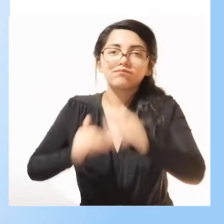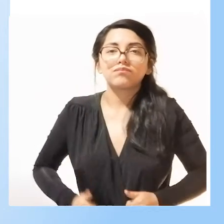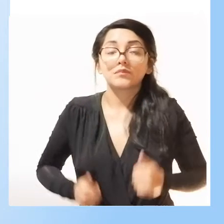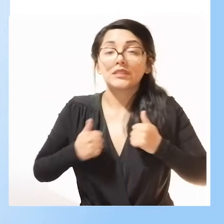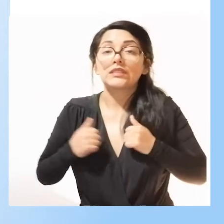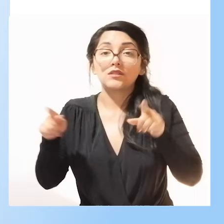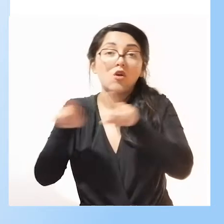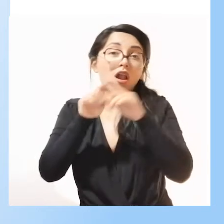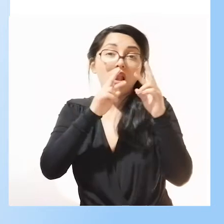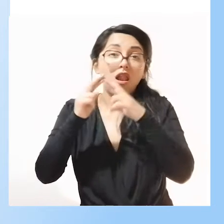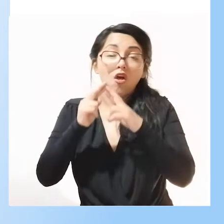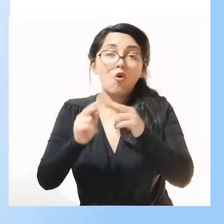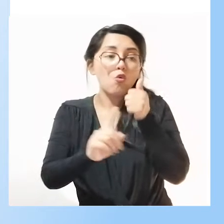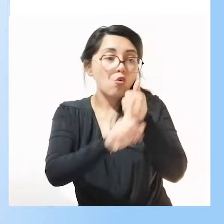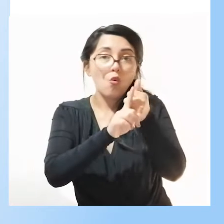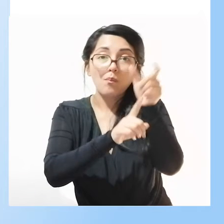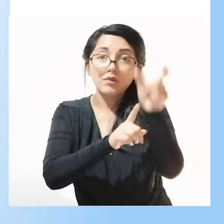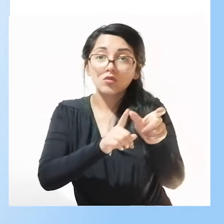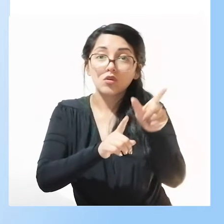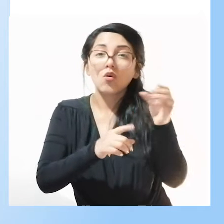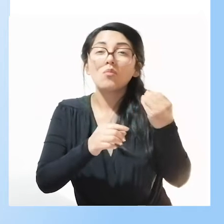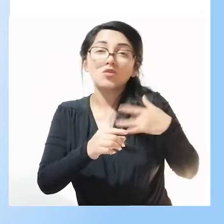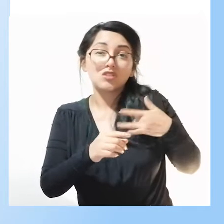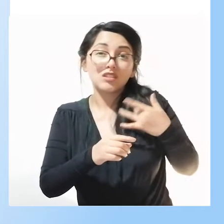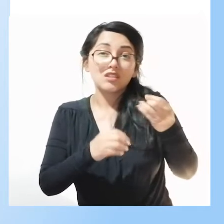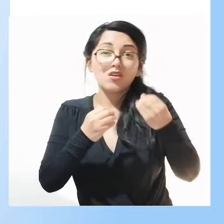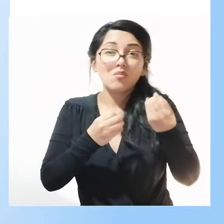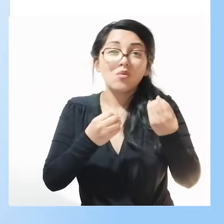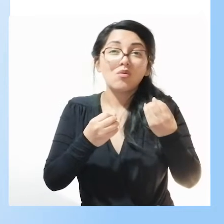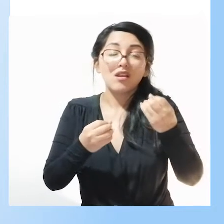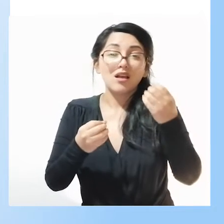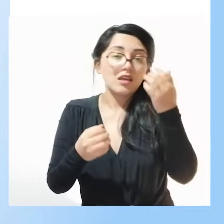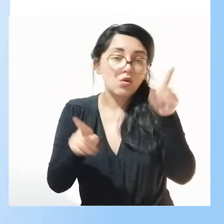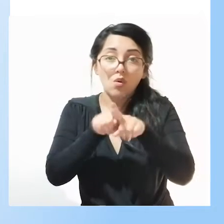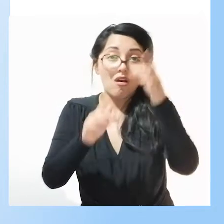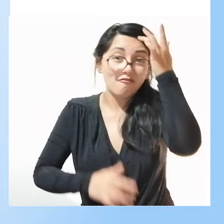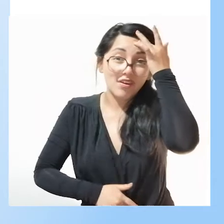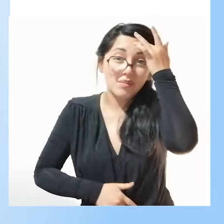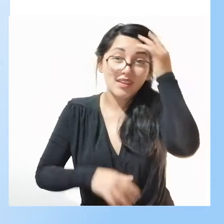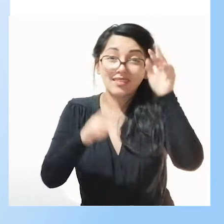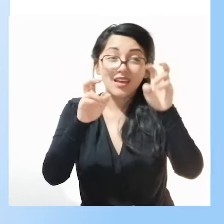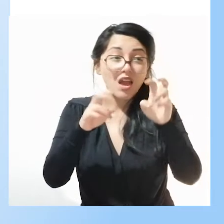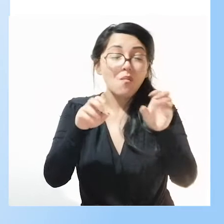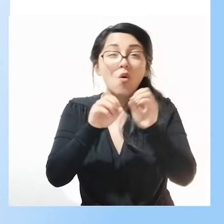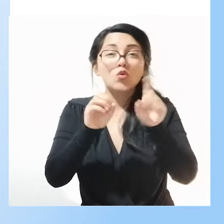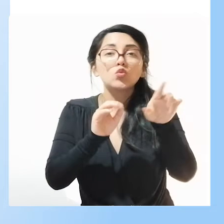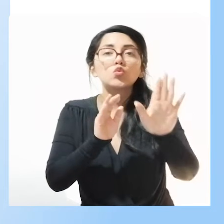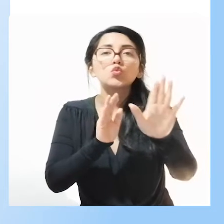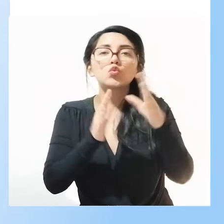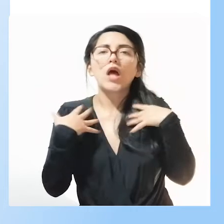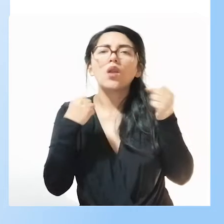persona en cuanto al impacto que tiene la enfermedad en sí misma o el nivel de salud que